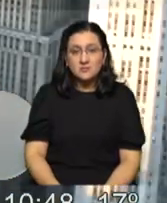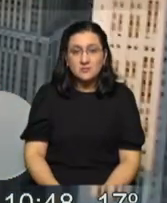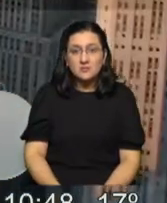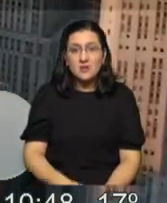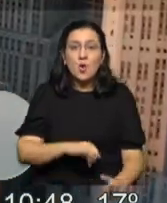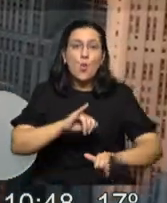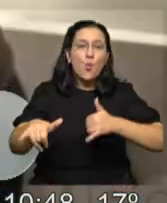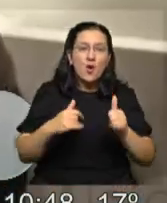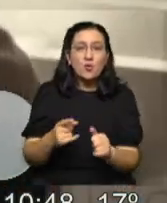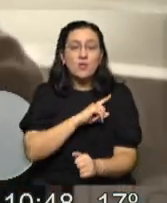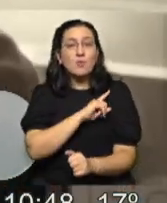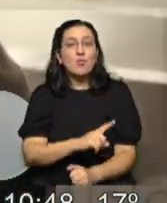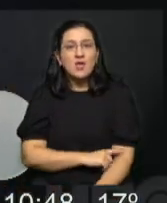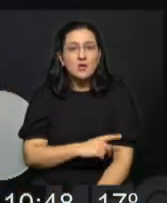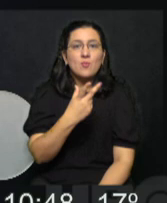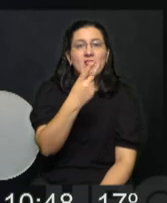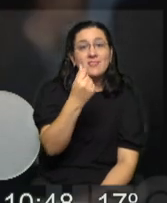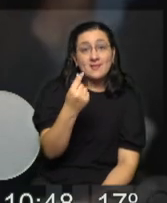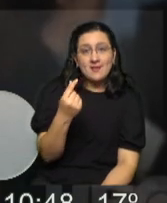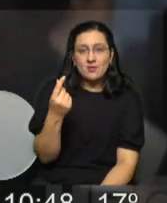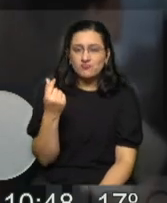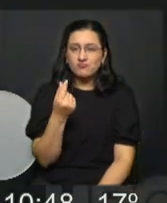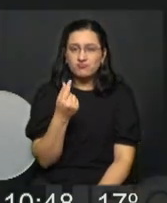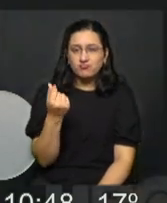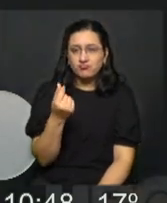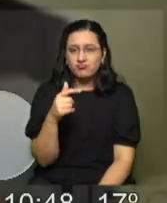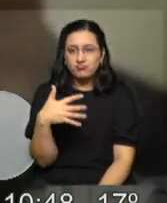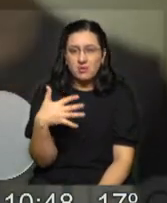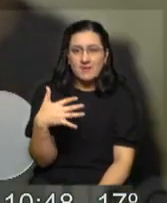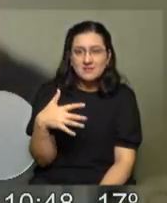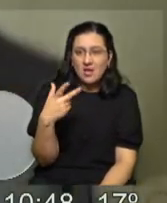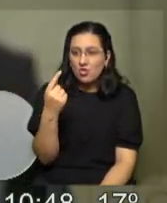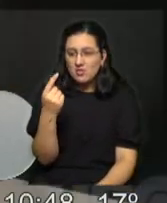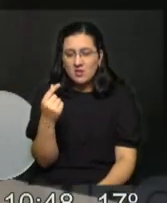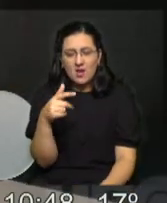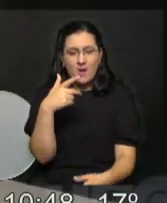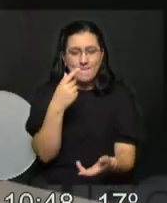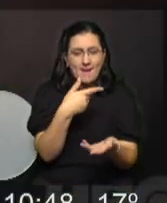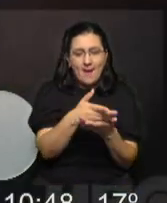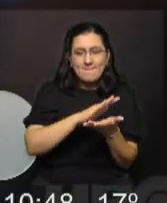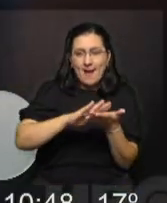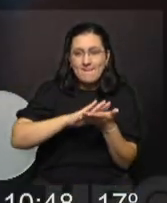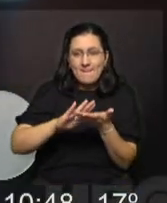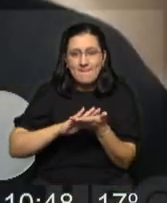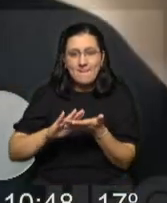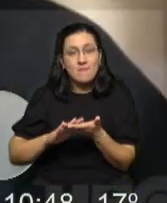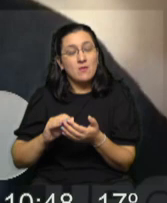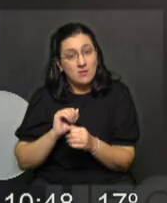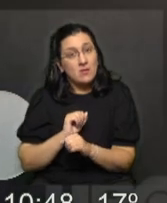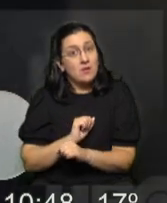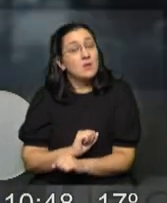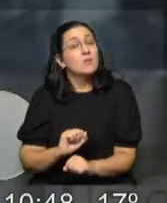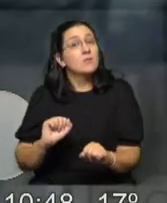Juegos de poder, como el dinero en cantidades obscenas, puede llegar